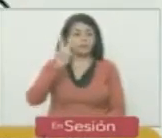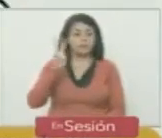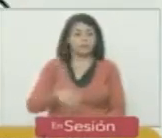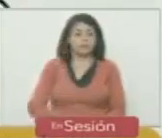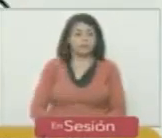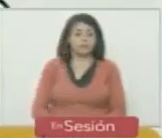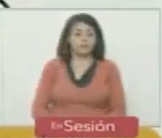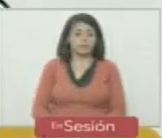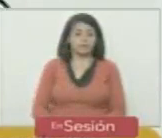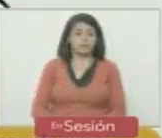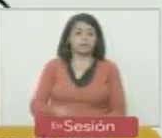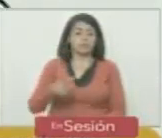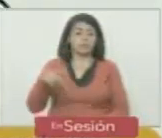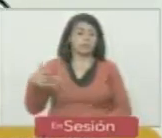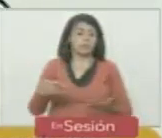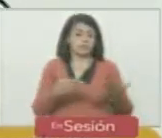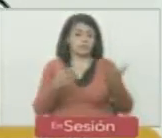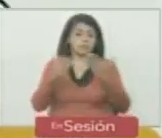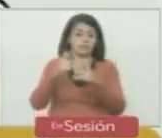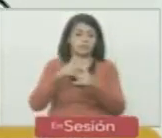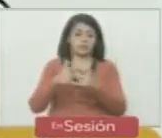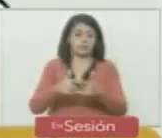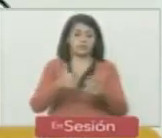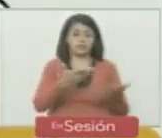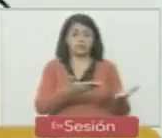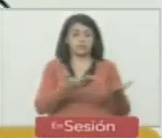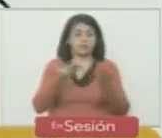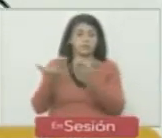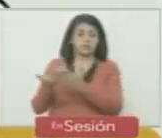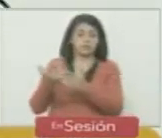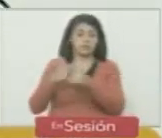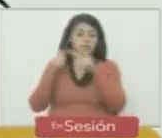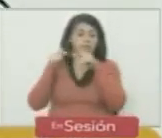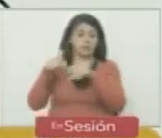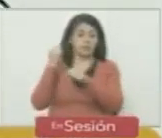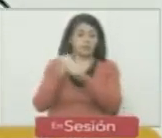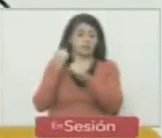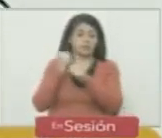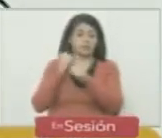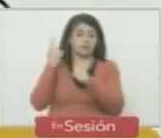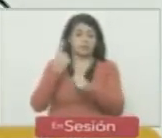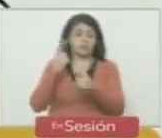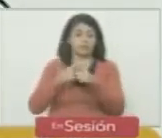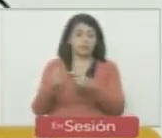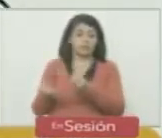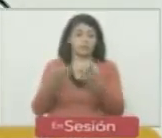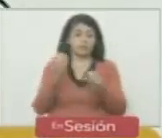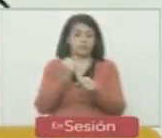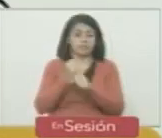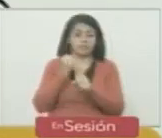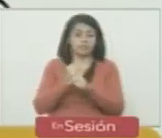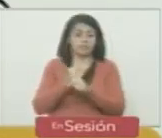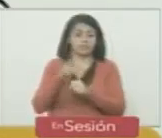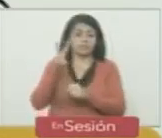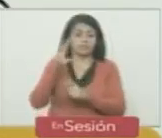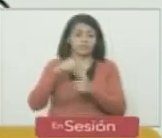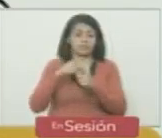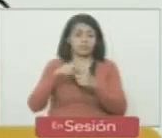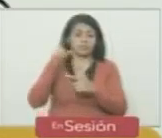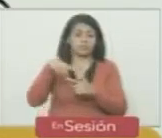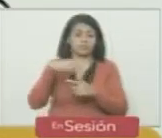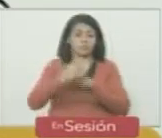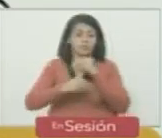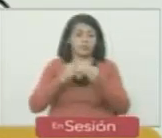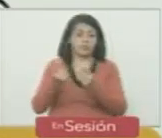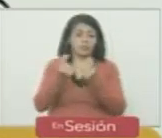de Venezuela que presta servicio de carga y que con ese trabajo no solo le da empleo a los venezolanos, sino que de